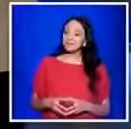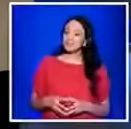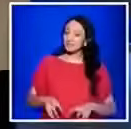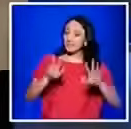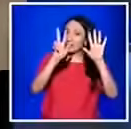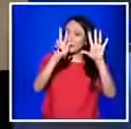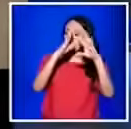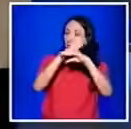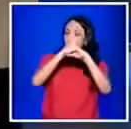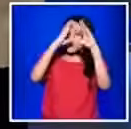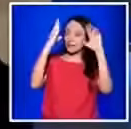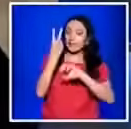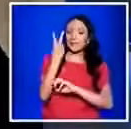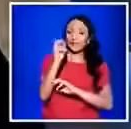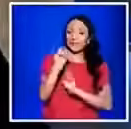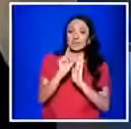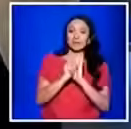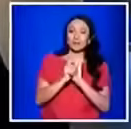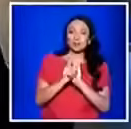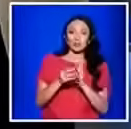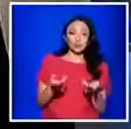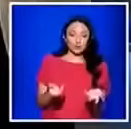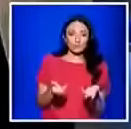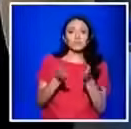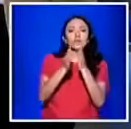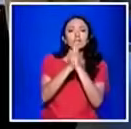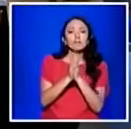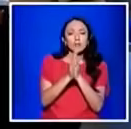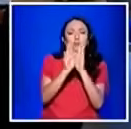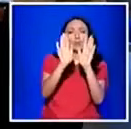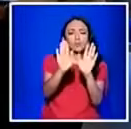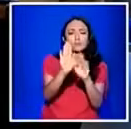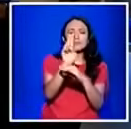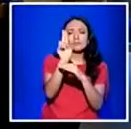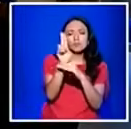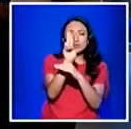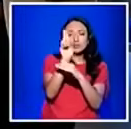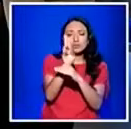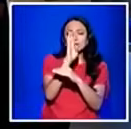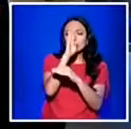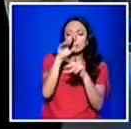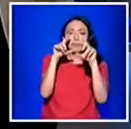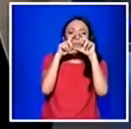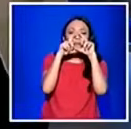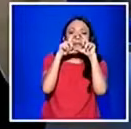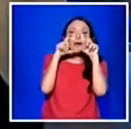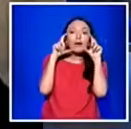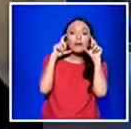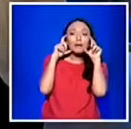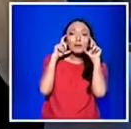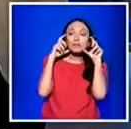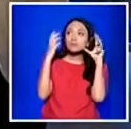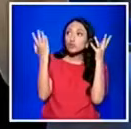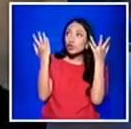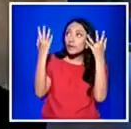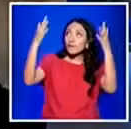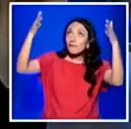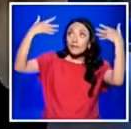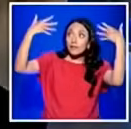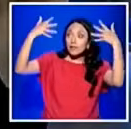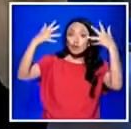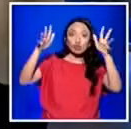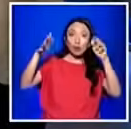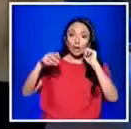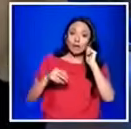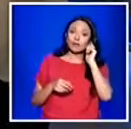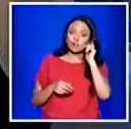Ocho de la mañana con 20 minutos. ¿Y por qué pedimos vecinos que usen siempre mascarillas, sobre todo en lugares donde hay mucha aglomeración